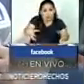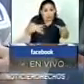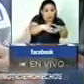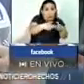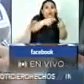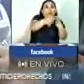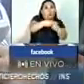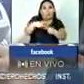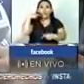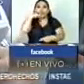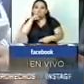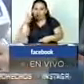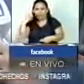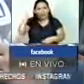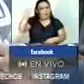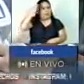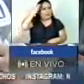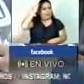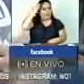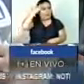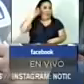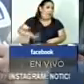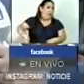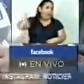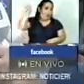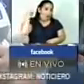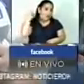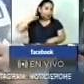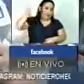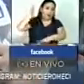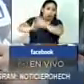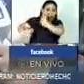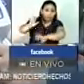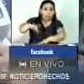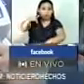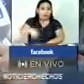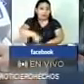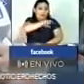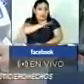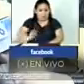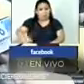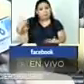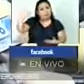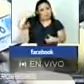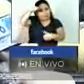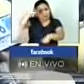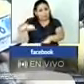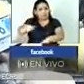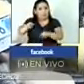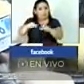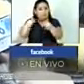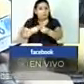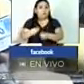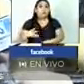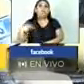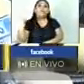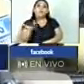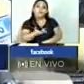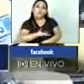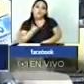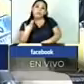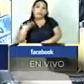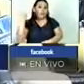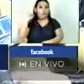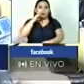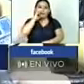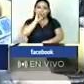FMLN ha pactado en diferentes partes de la historia de nuestro país con los pandilleros. Que nosotros siempre hemos dicho que también